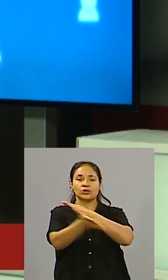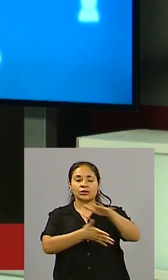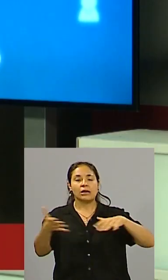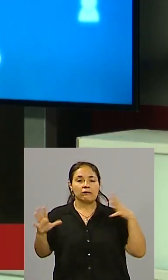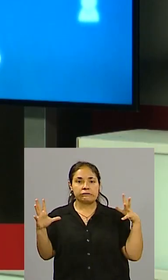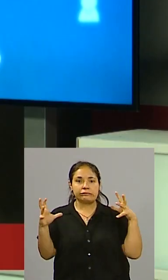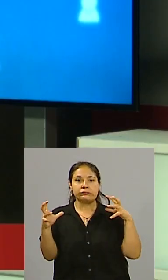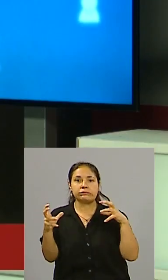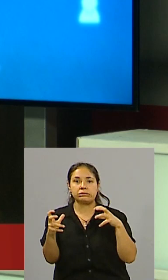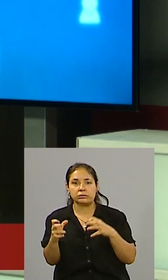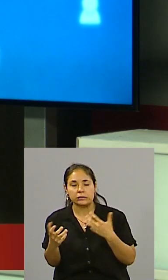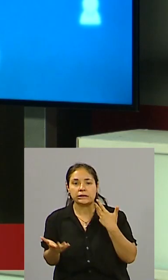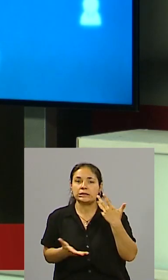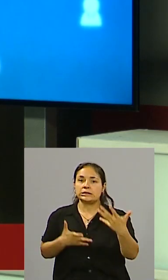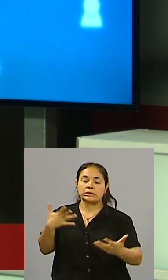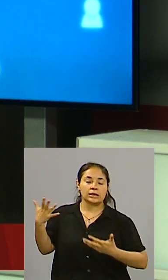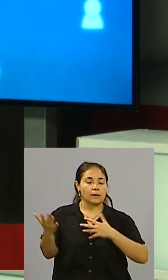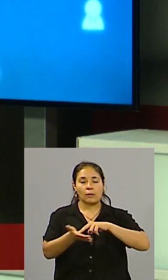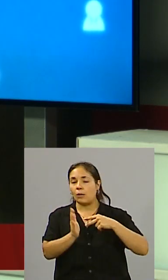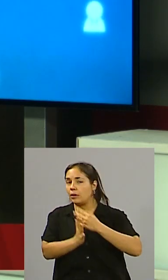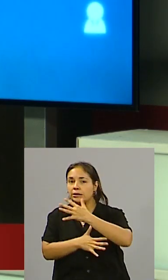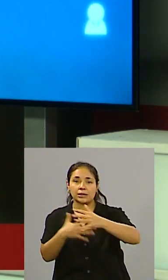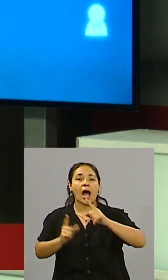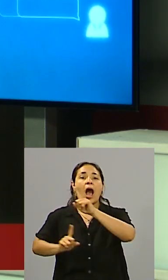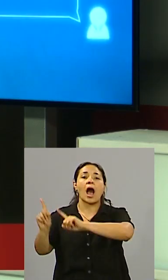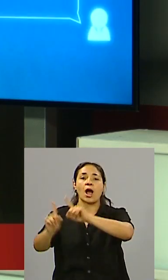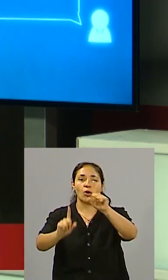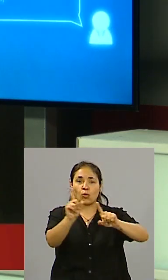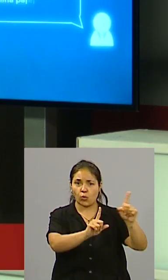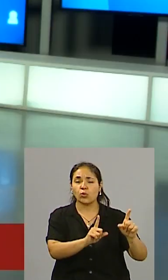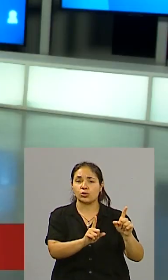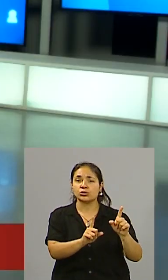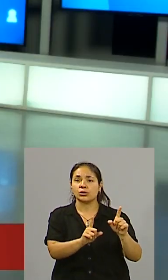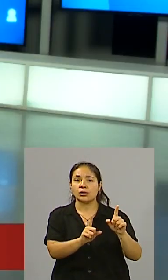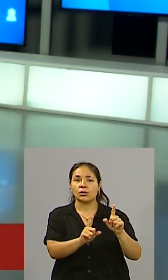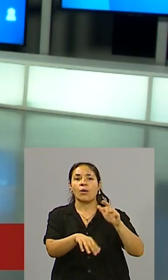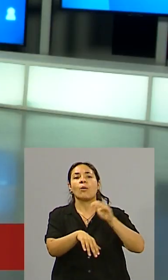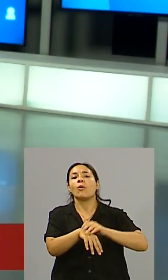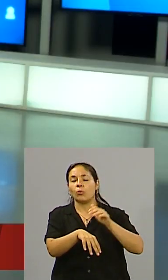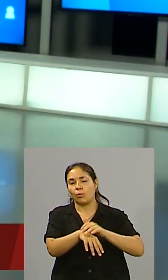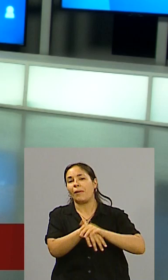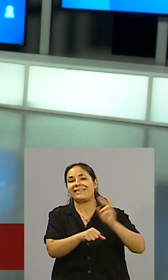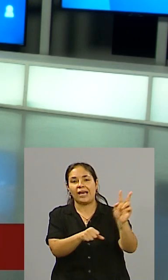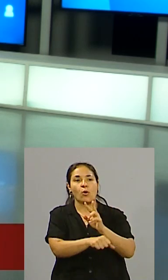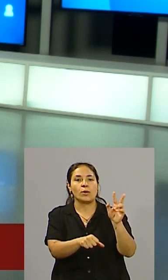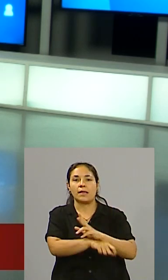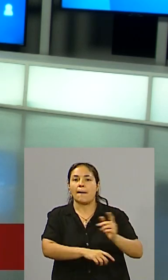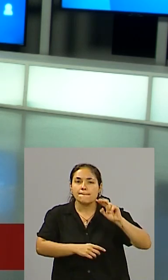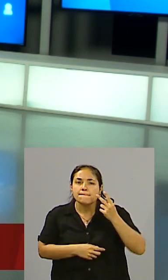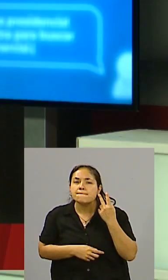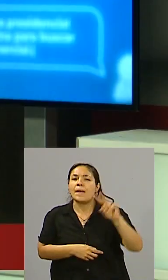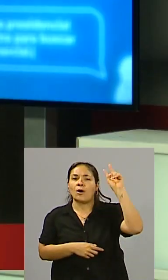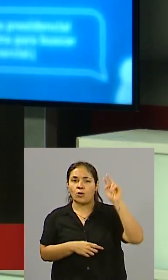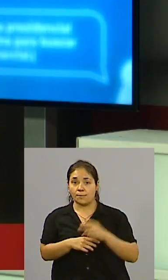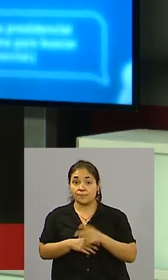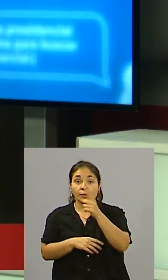derivar en ciertas situaciones que algunos interpretan que pueden estar revinculadas con la inseguridad. ¿Cómo entienden que tienen que trabajar frente a un